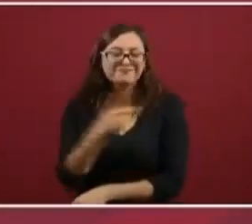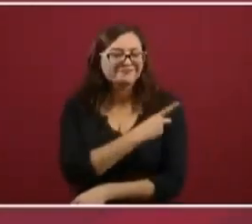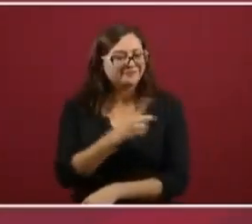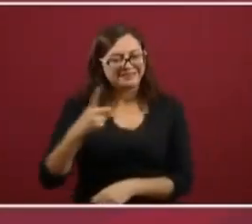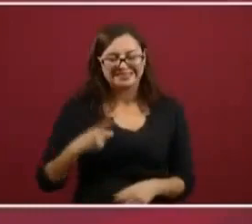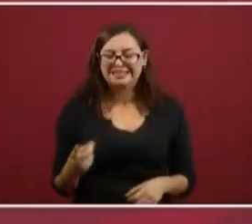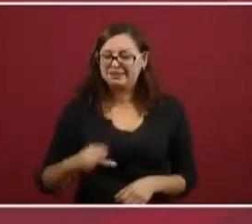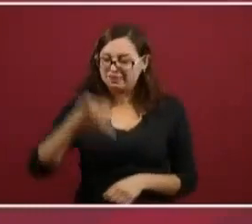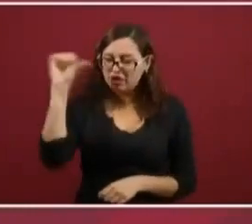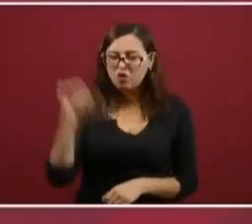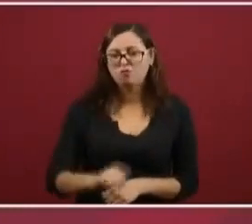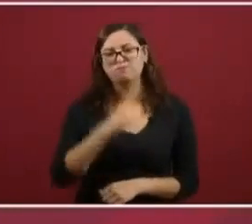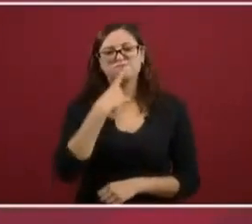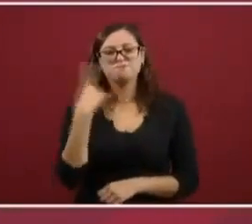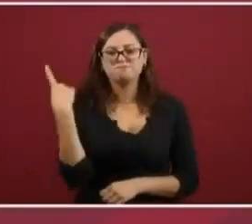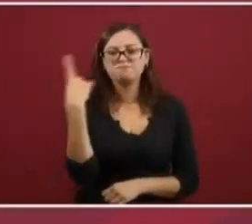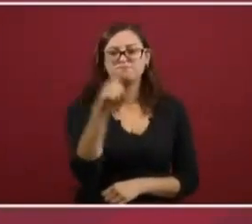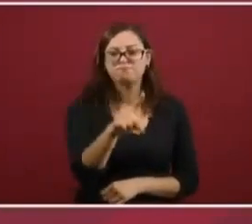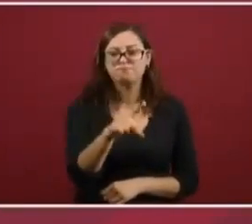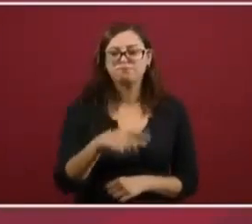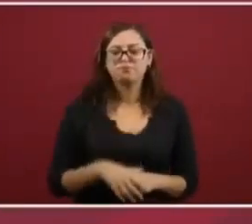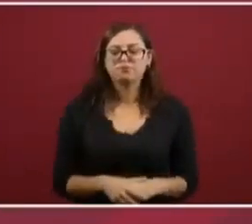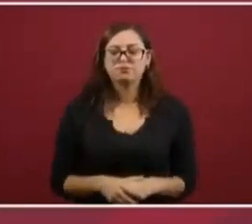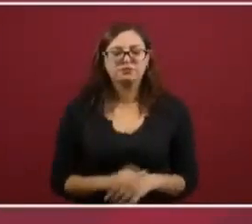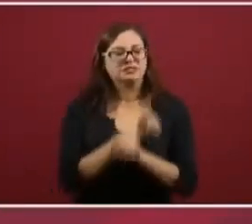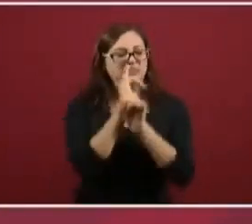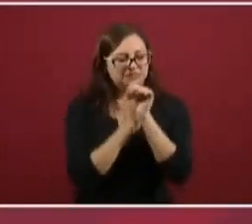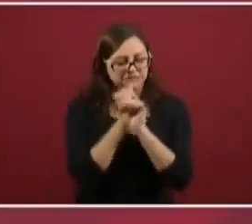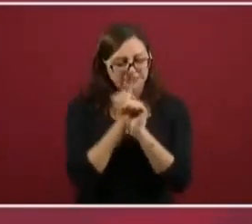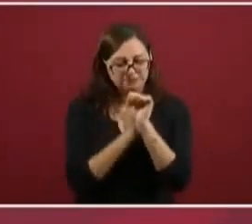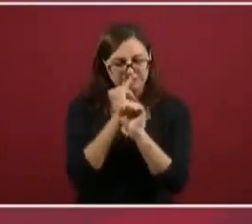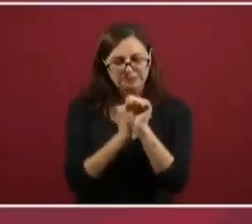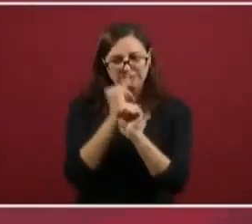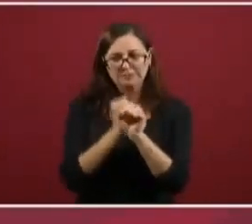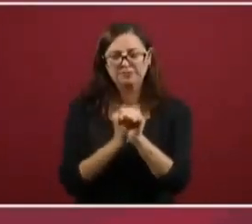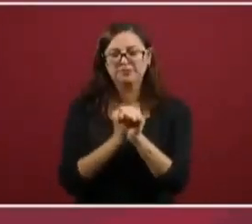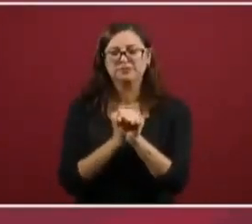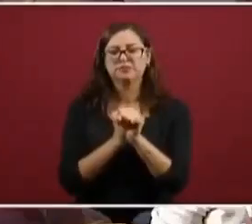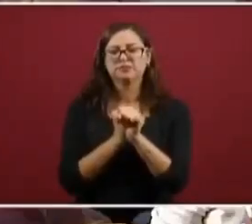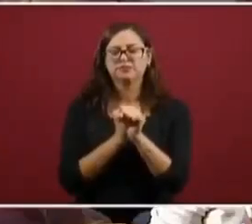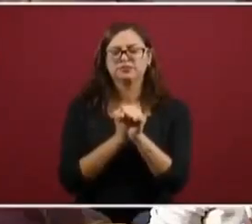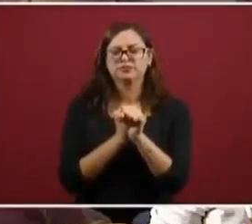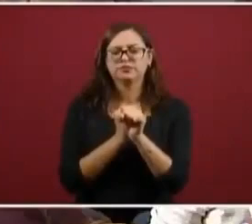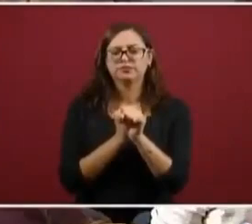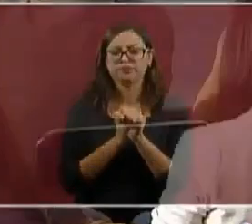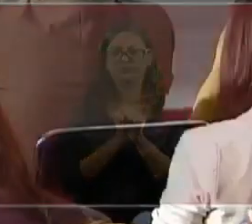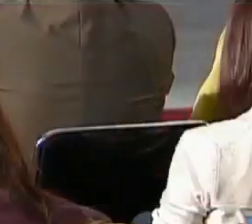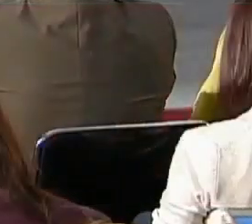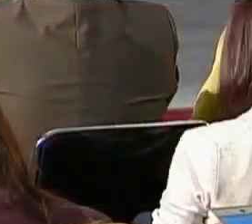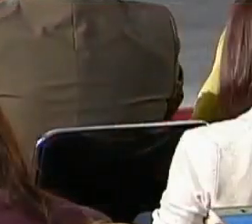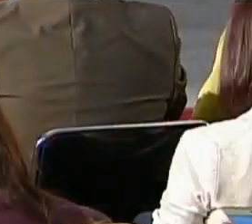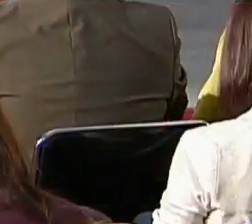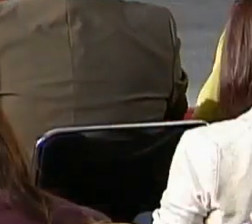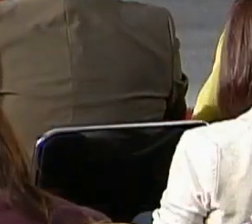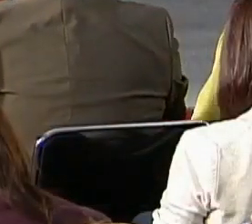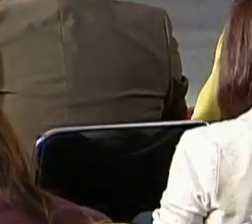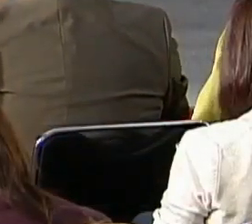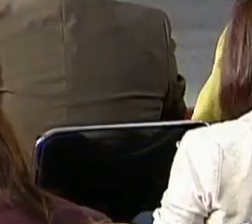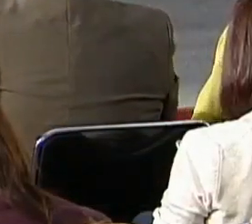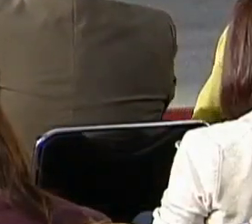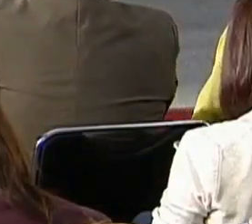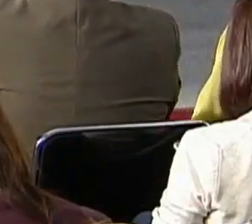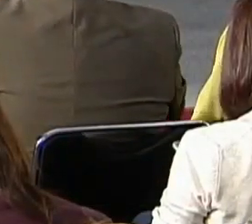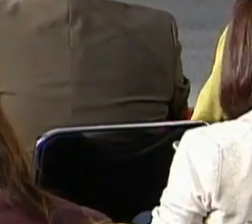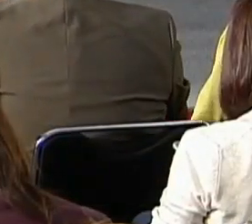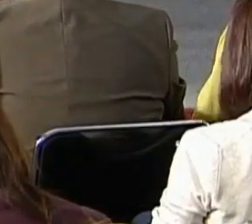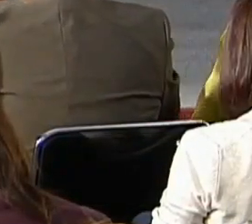inmediato se procede se investiga y se actúa